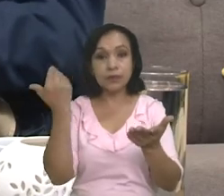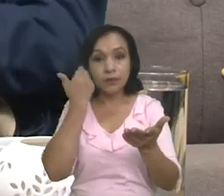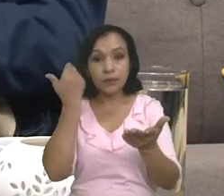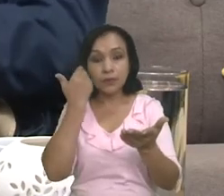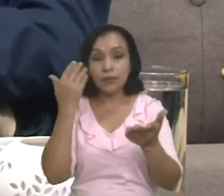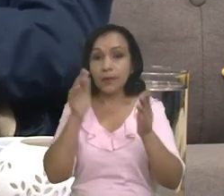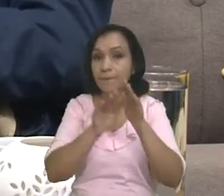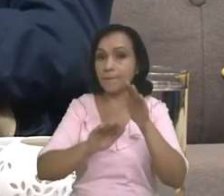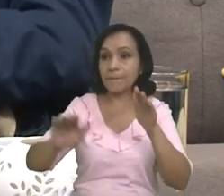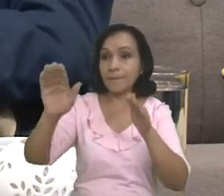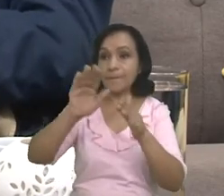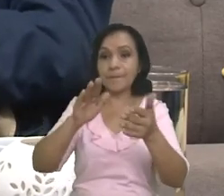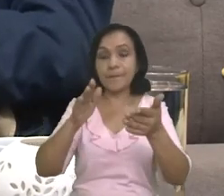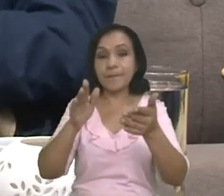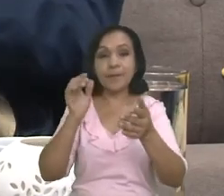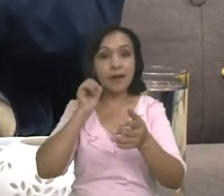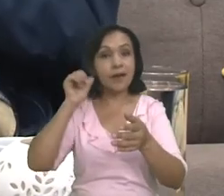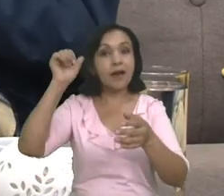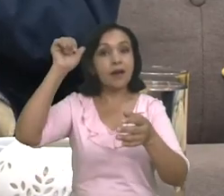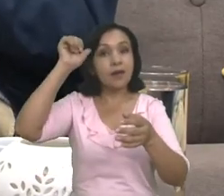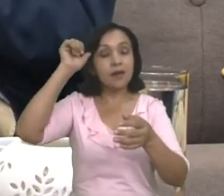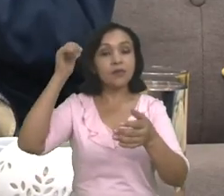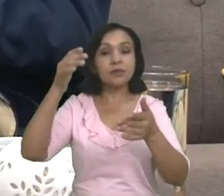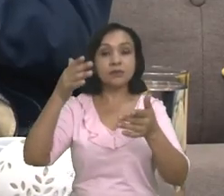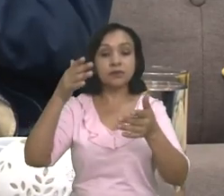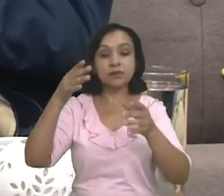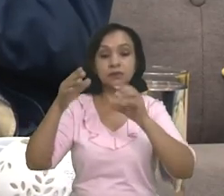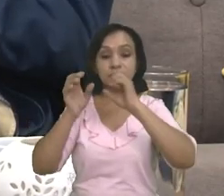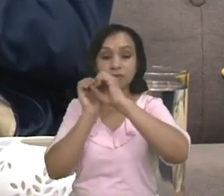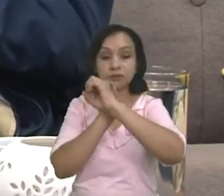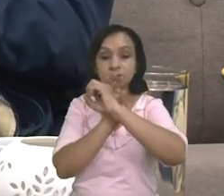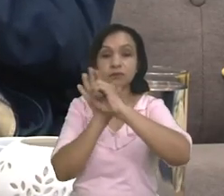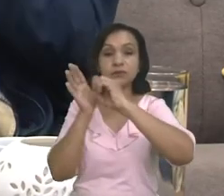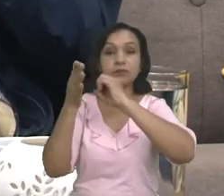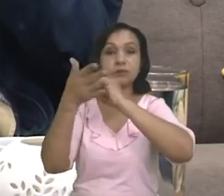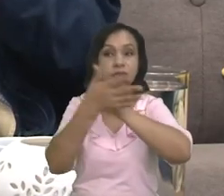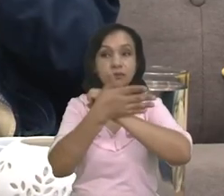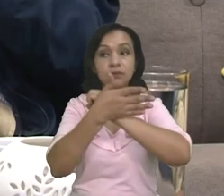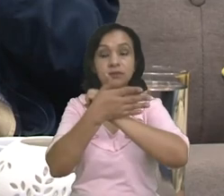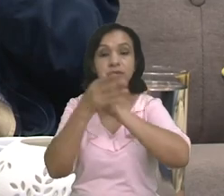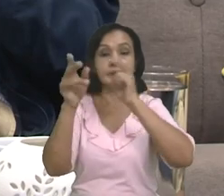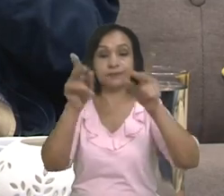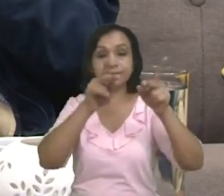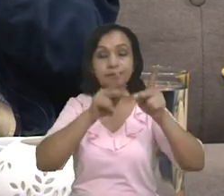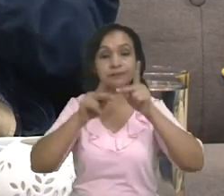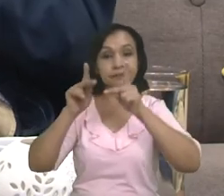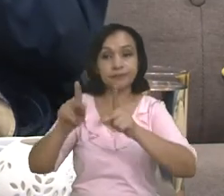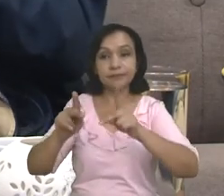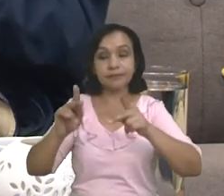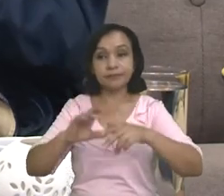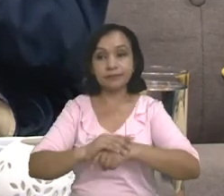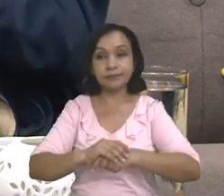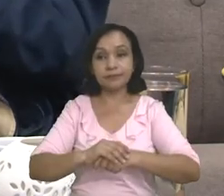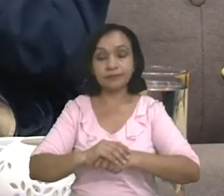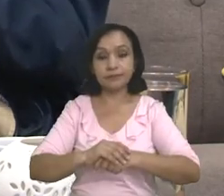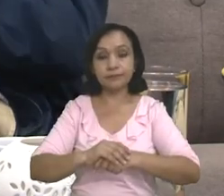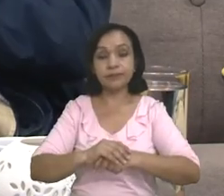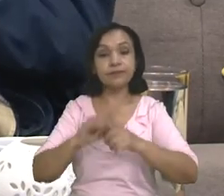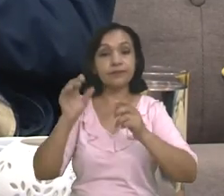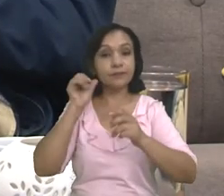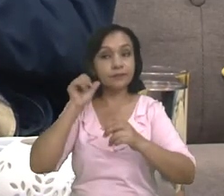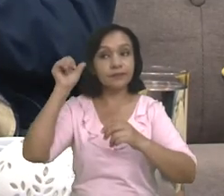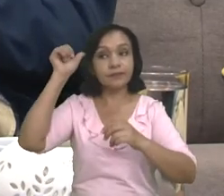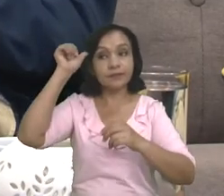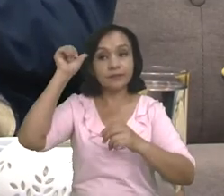enfermedades adultas mayores que este virus afecta principalmente a las personas de adultos mayores